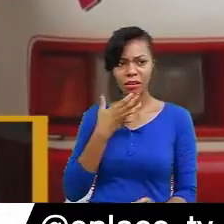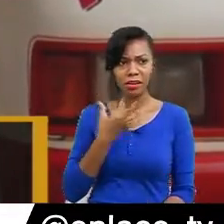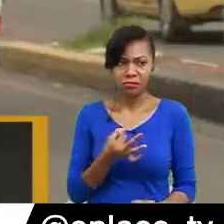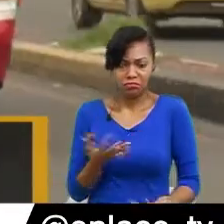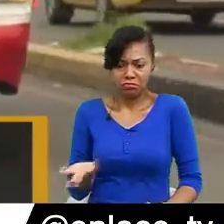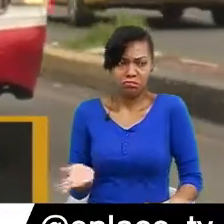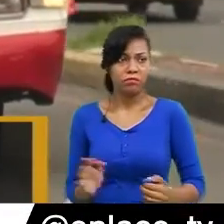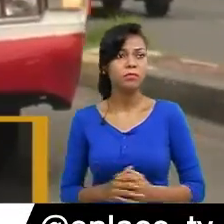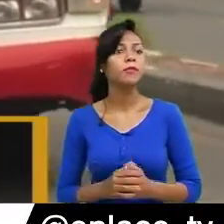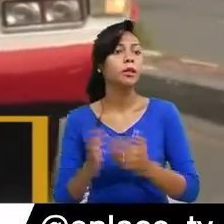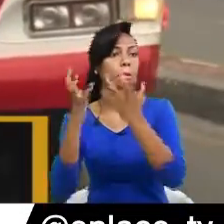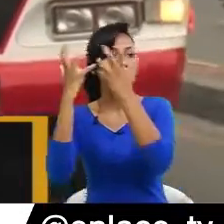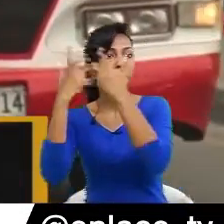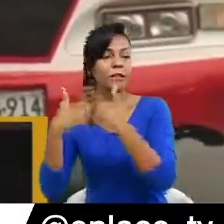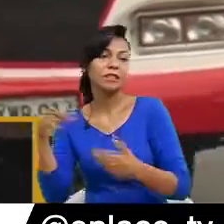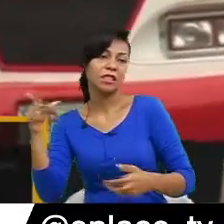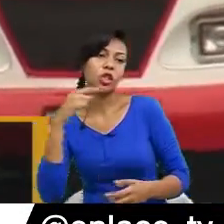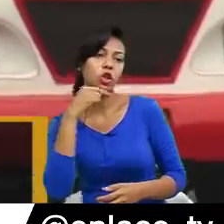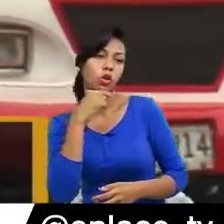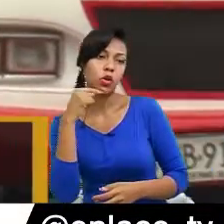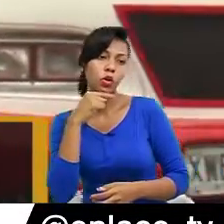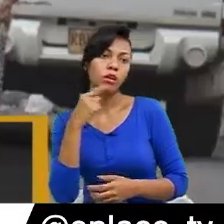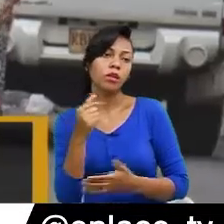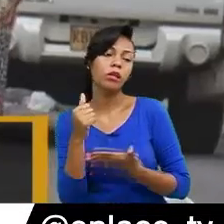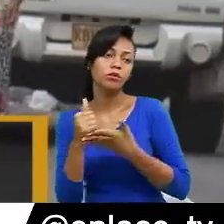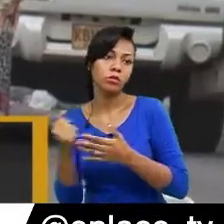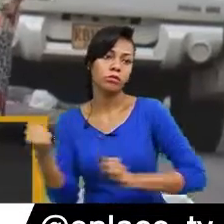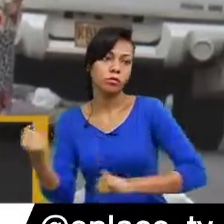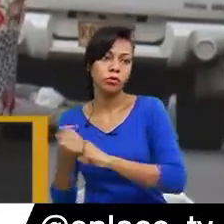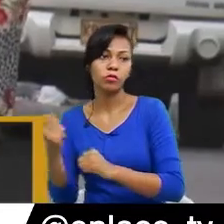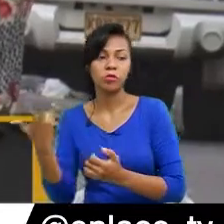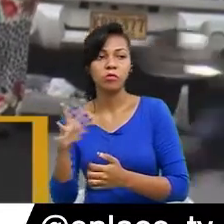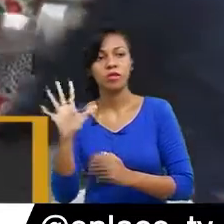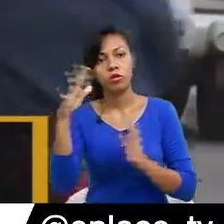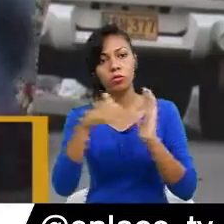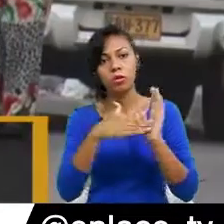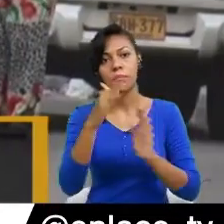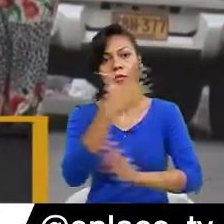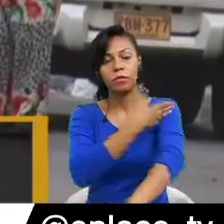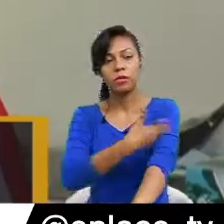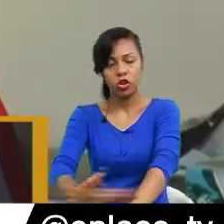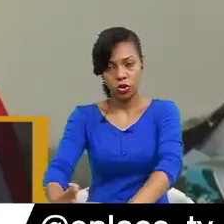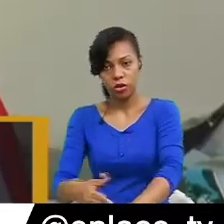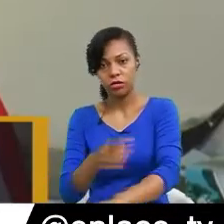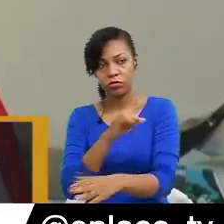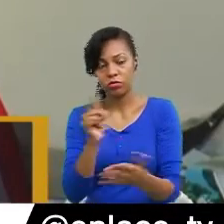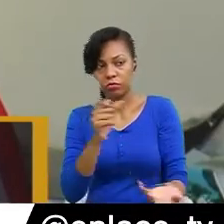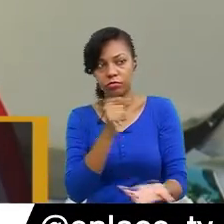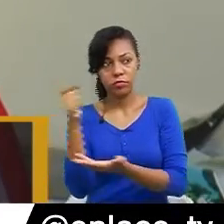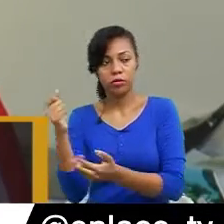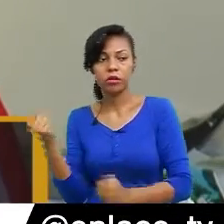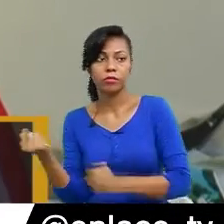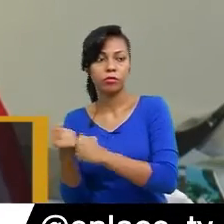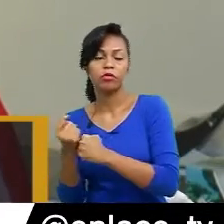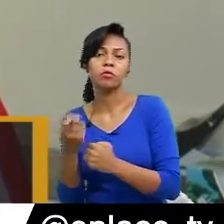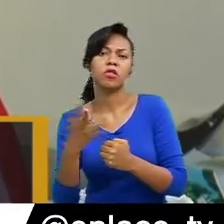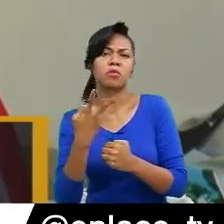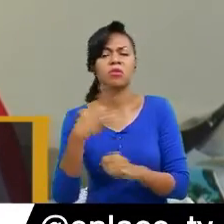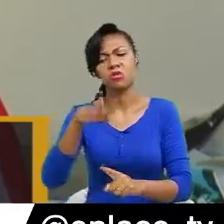la favorecida con el nuevo convenio escolar, que tiene un costo de 5.000 millones de pesos por un periodo de 4 meses. Se dio una discusión porque había